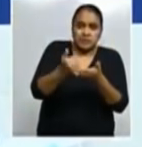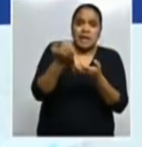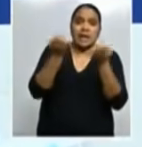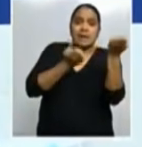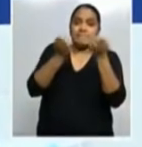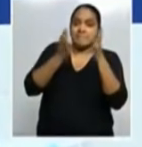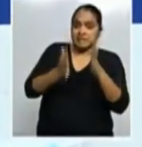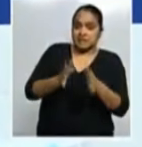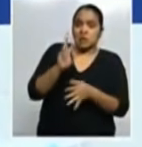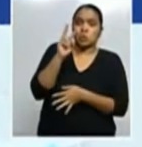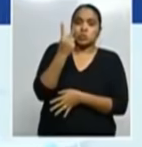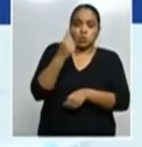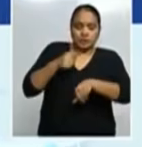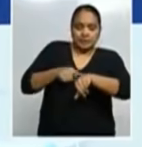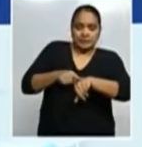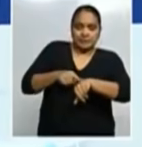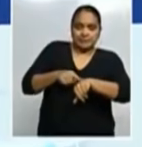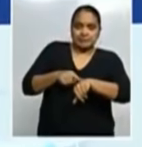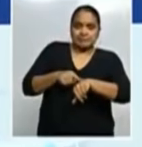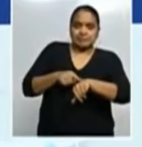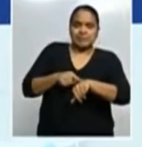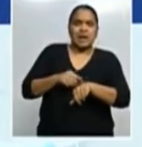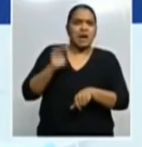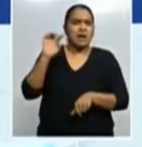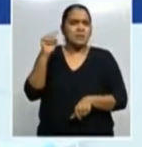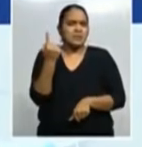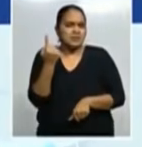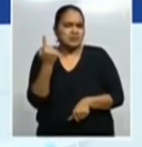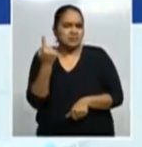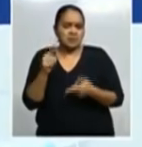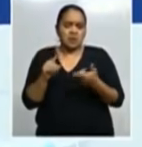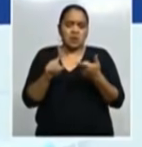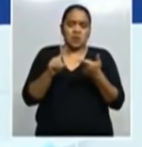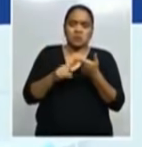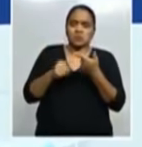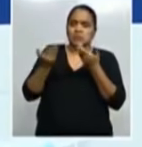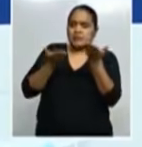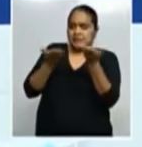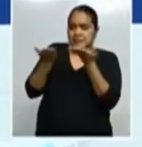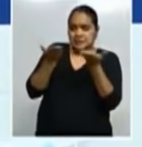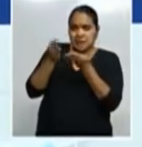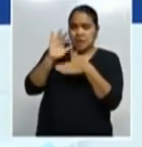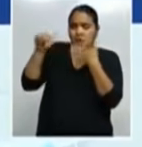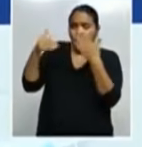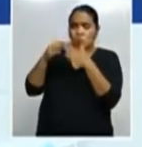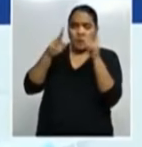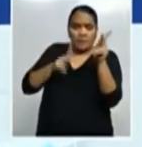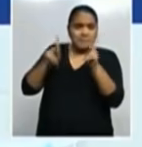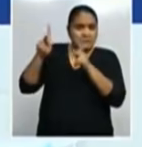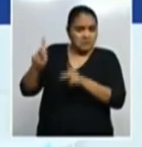en dos tiempos. El primero, para atender a todos aquellos